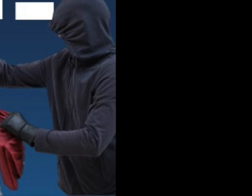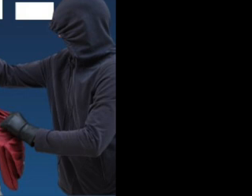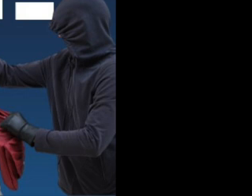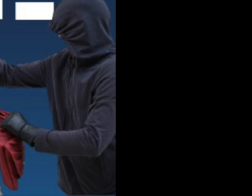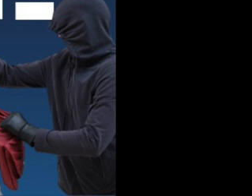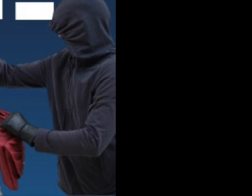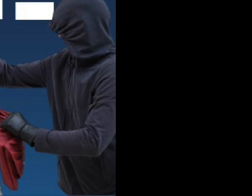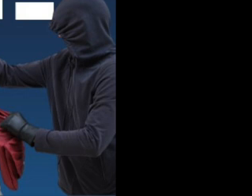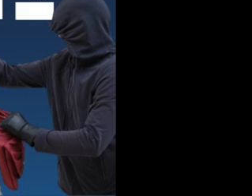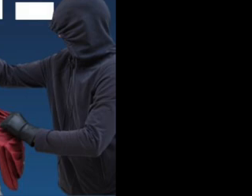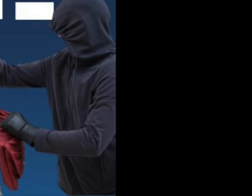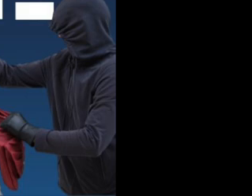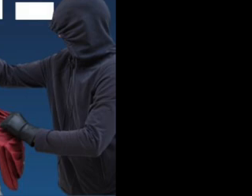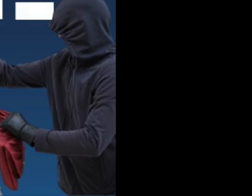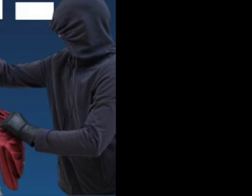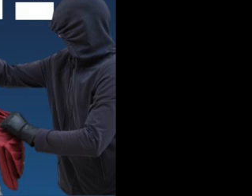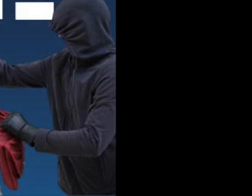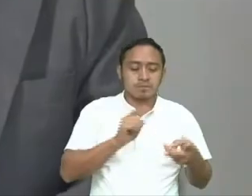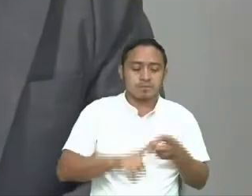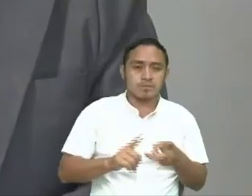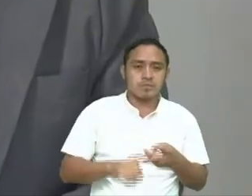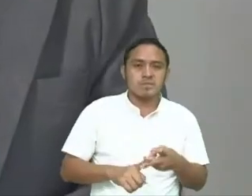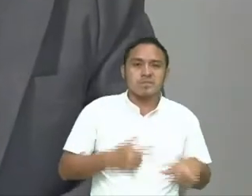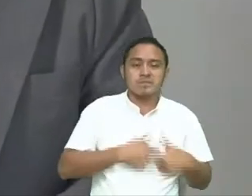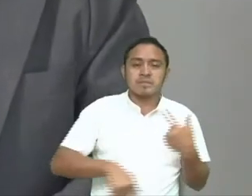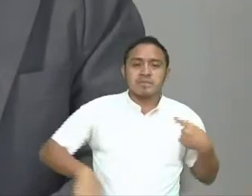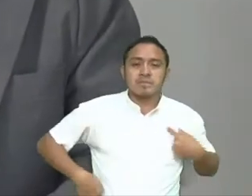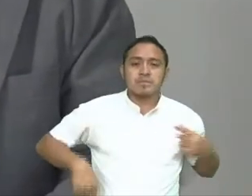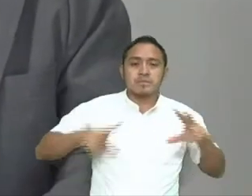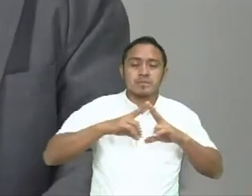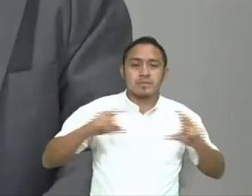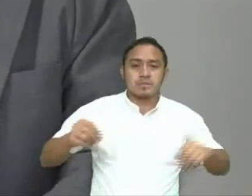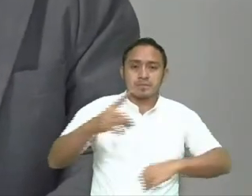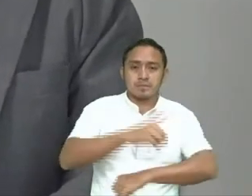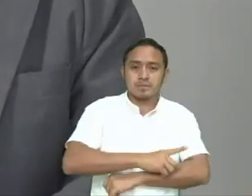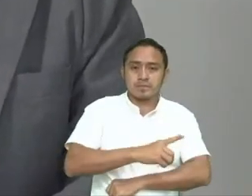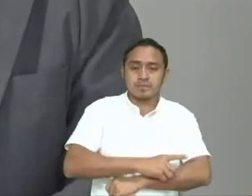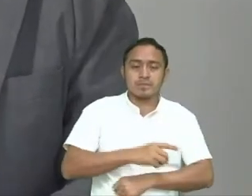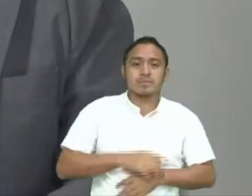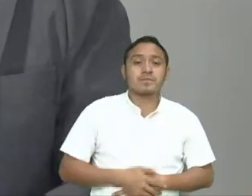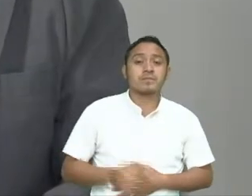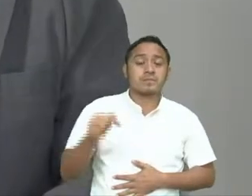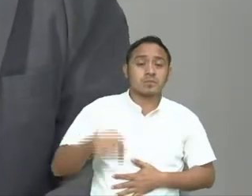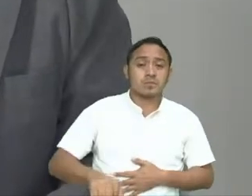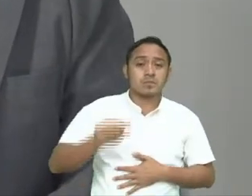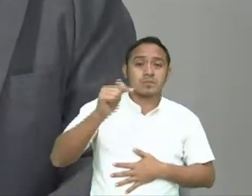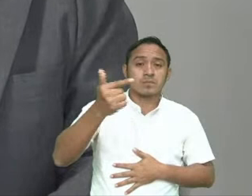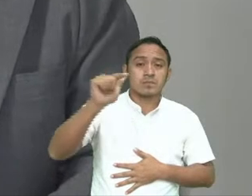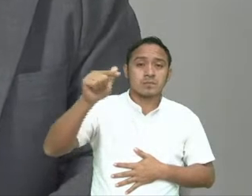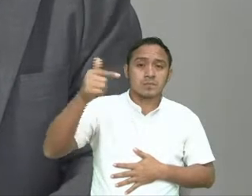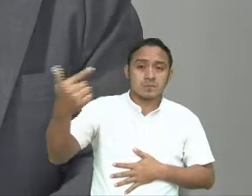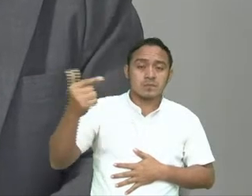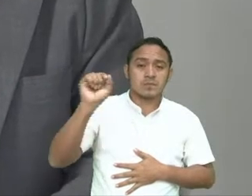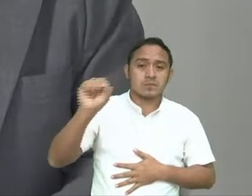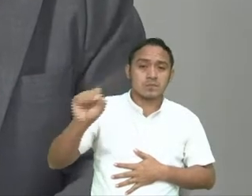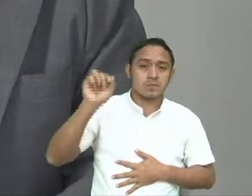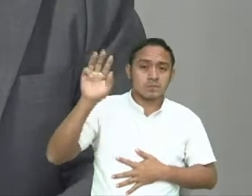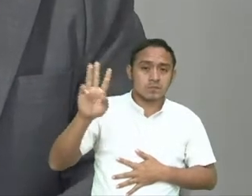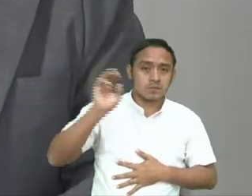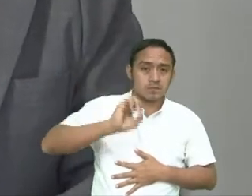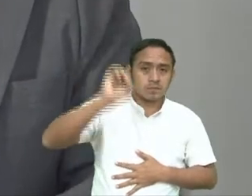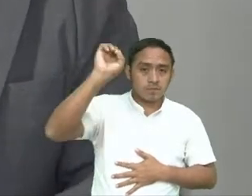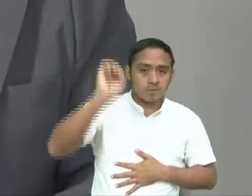de aprobación entre los nicaragüenses. Raúl Obregón, gerente general de MIR, aseguró ante